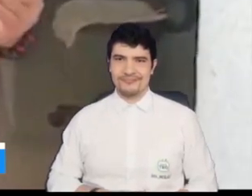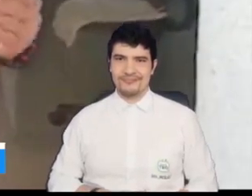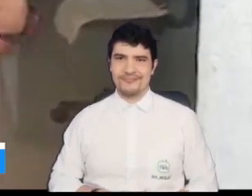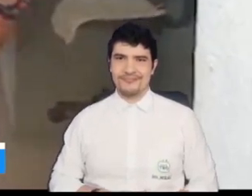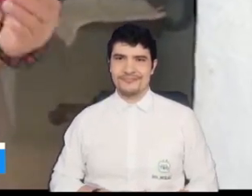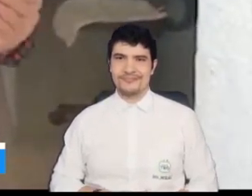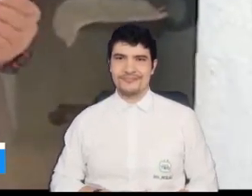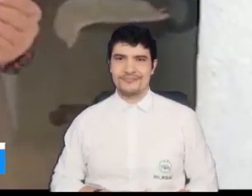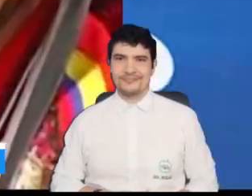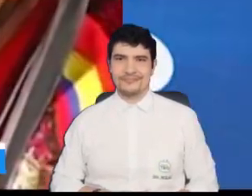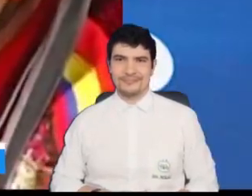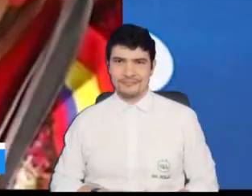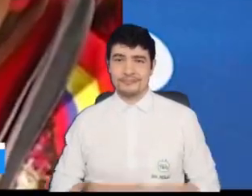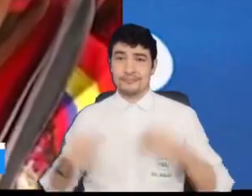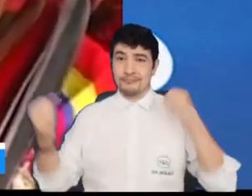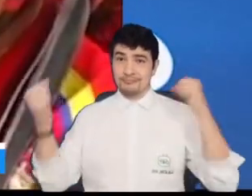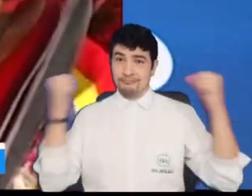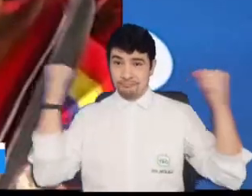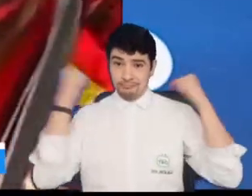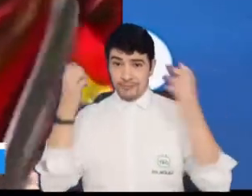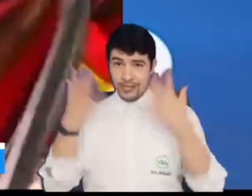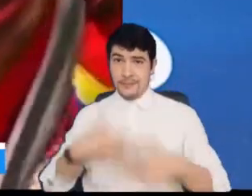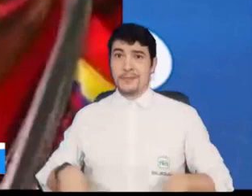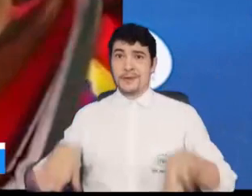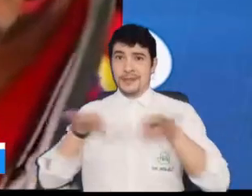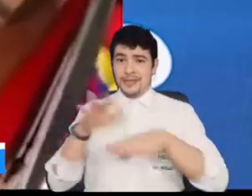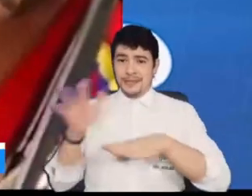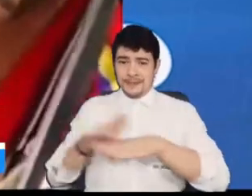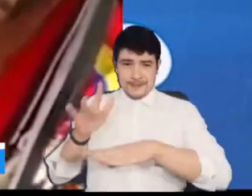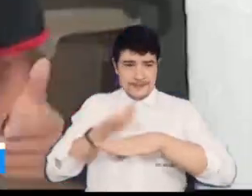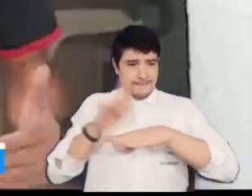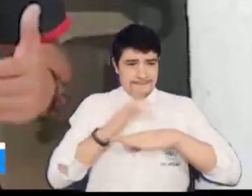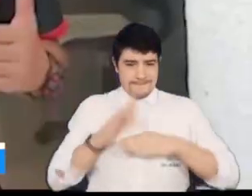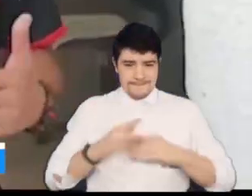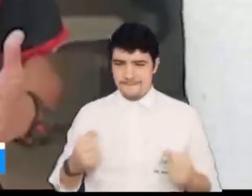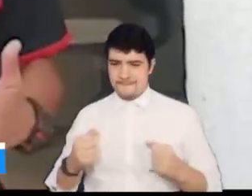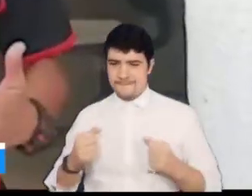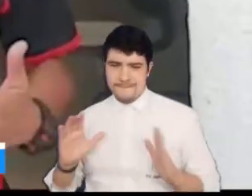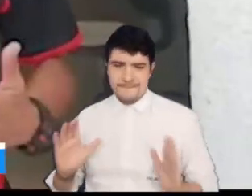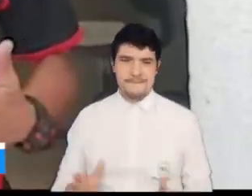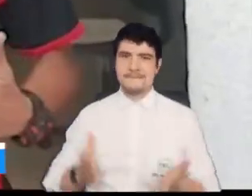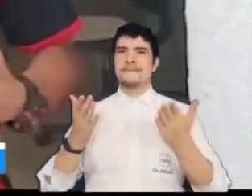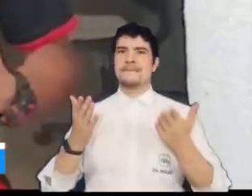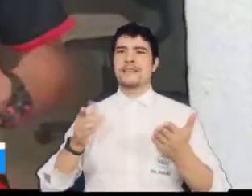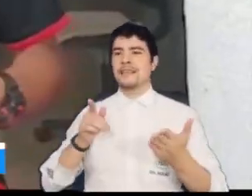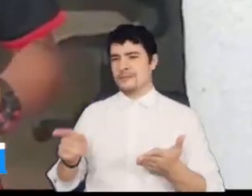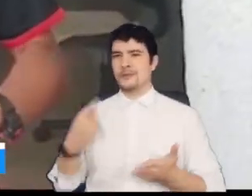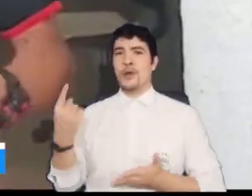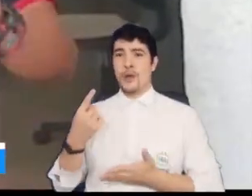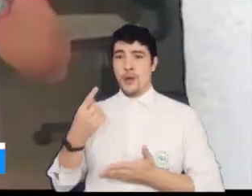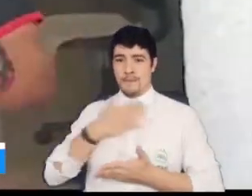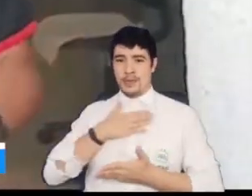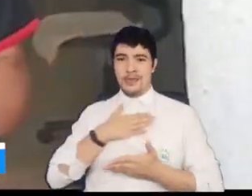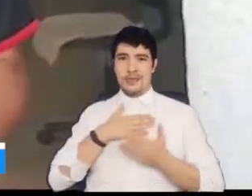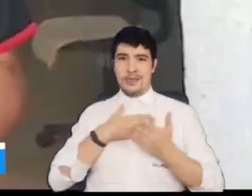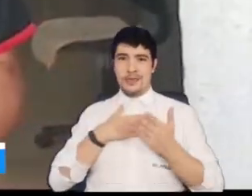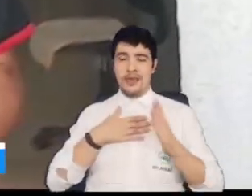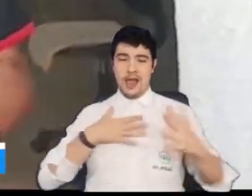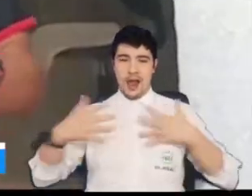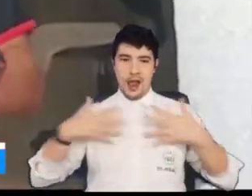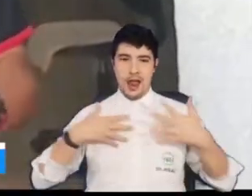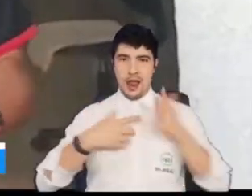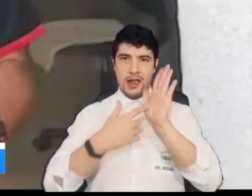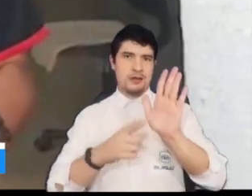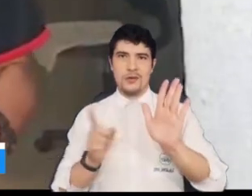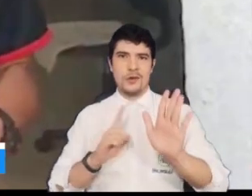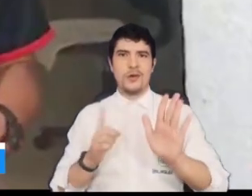fundamenta, motiva e incentiva. Su amor por el equipo no tiene límites. Es un compromiso más que cultural, social